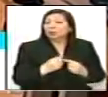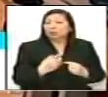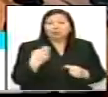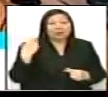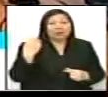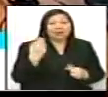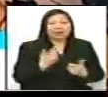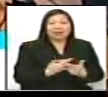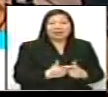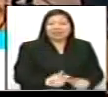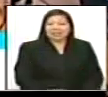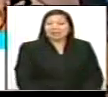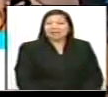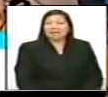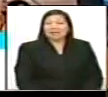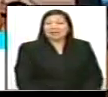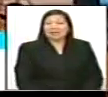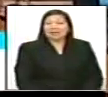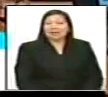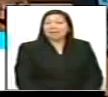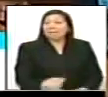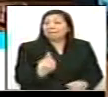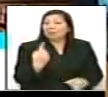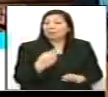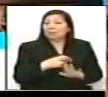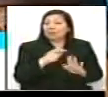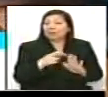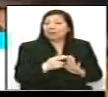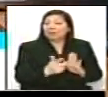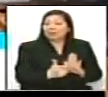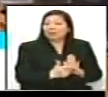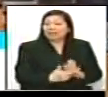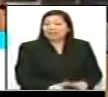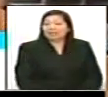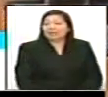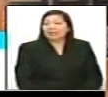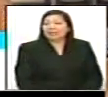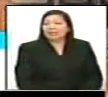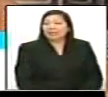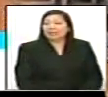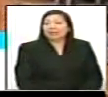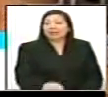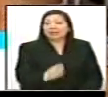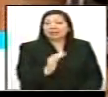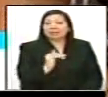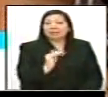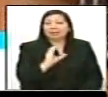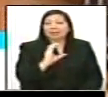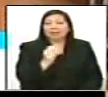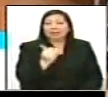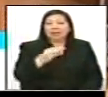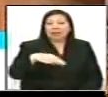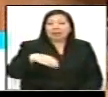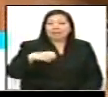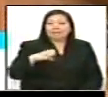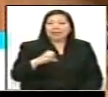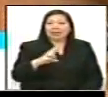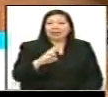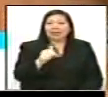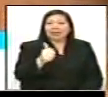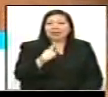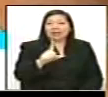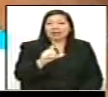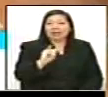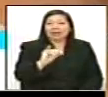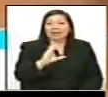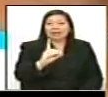liberal, uno de nuestros primeros proyectos de ley fue el proyecto de bicameralidad el año pasado, que terminó